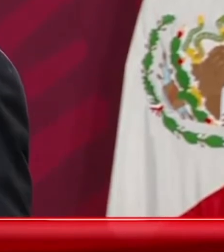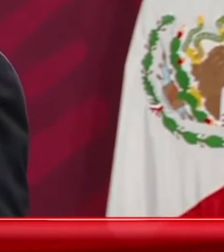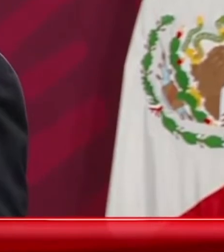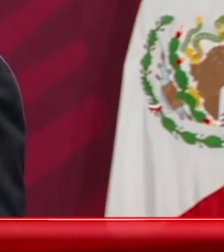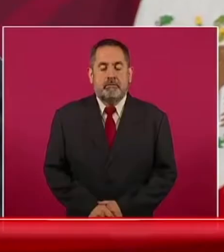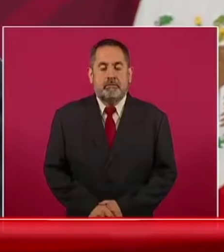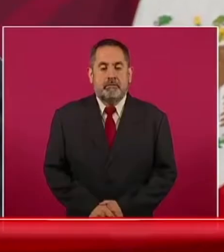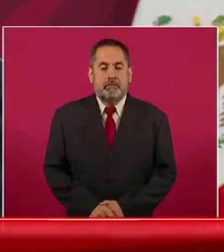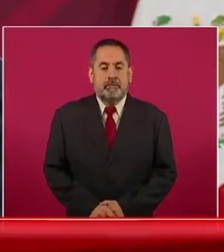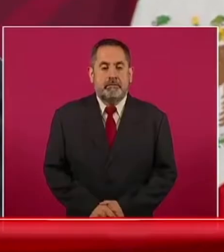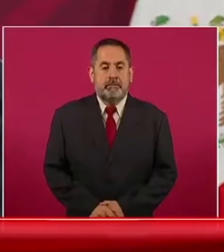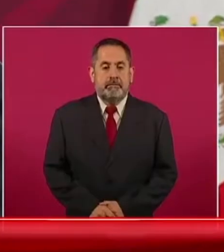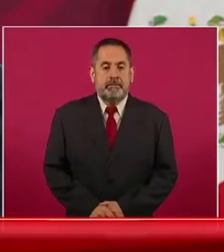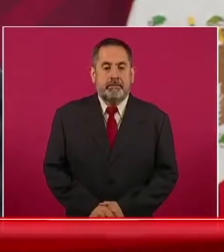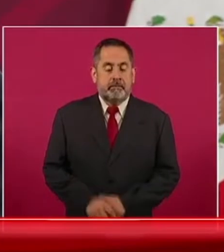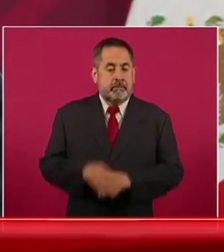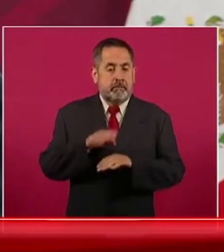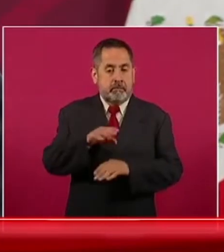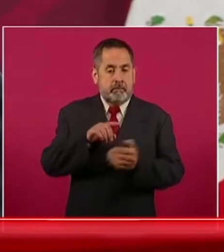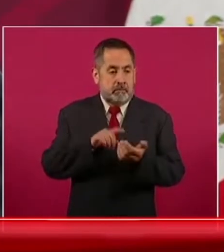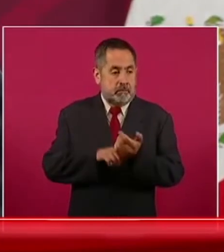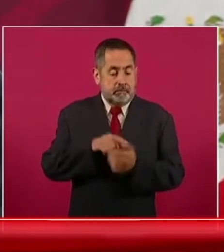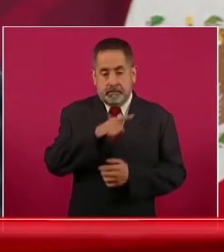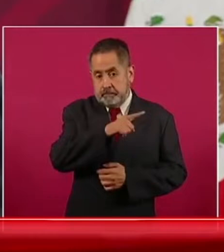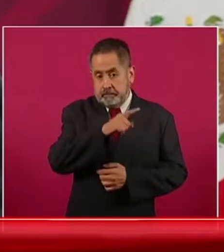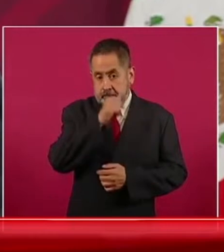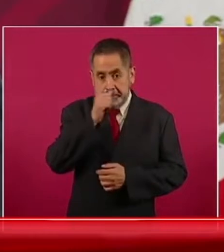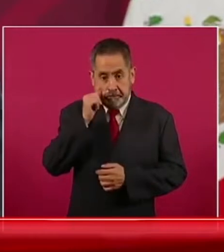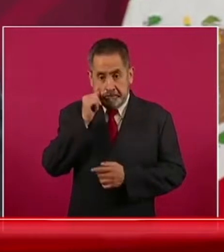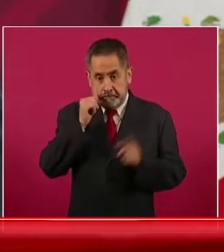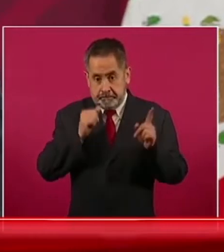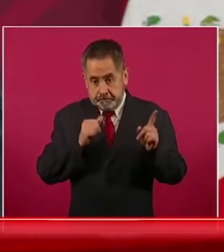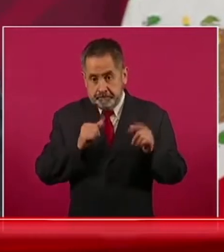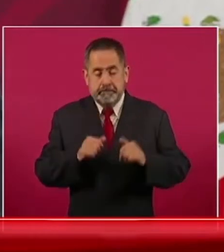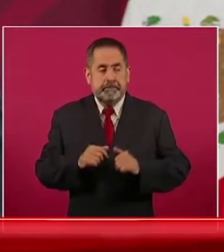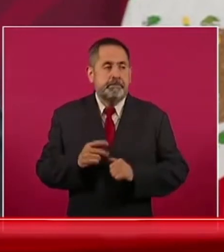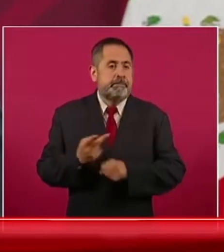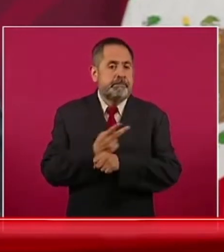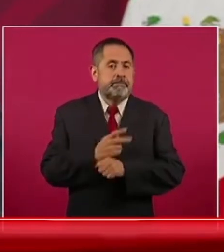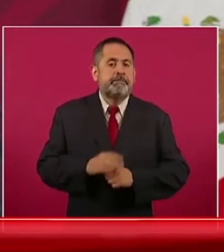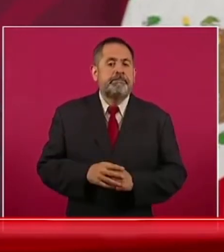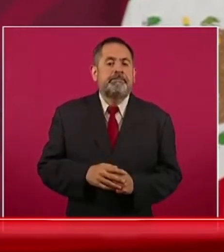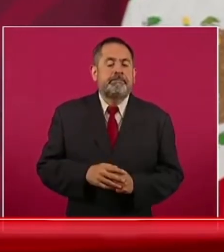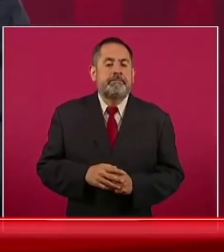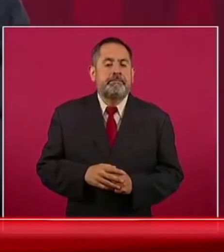en el caso de Juárez, ahí